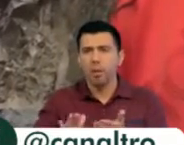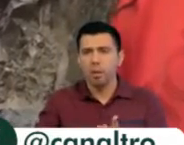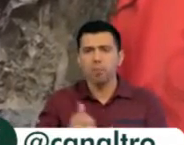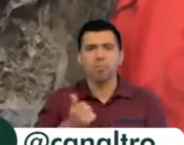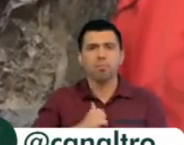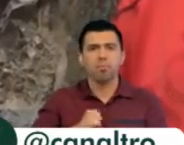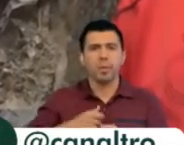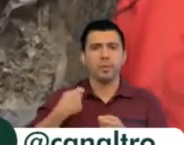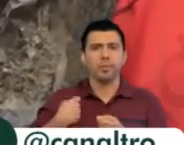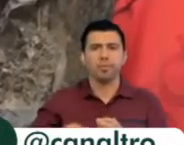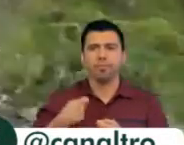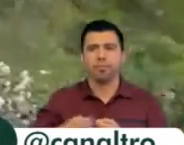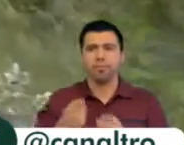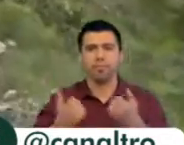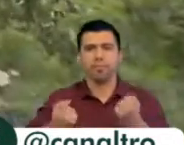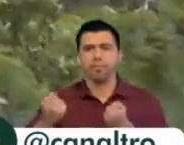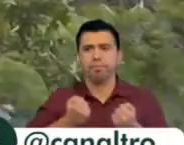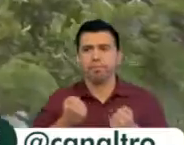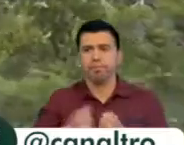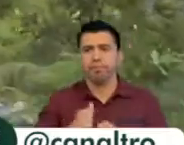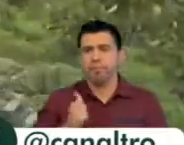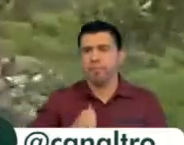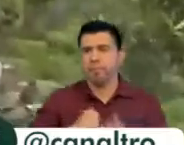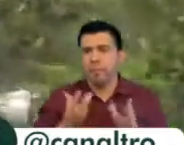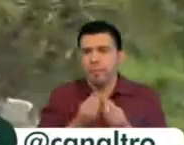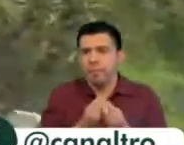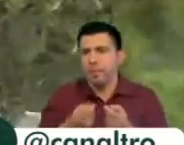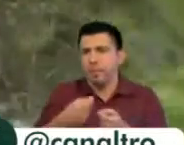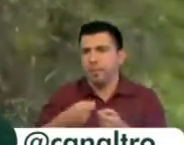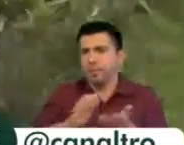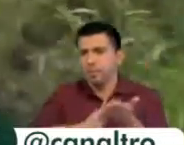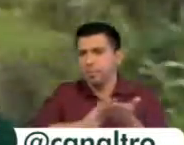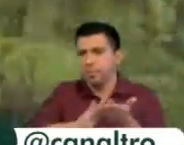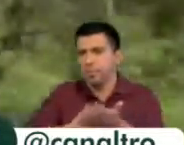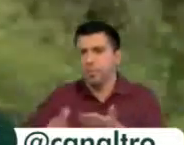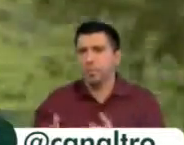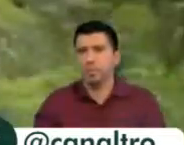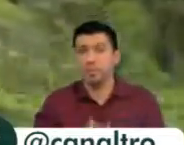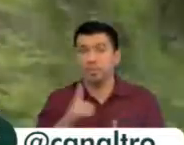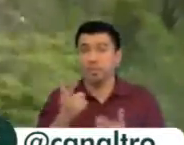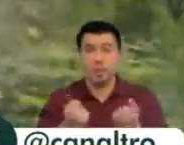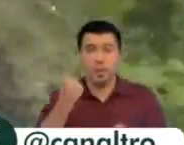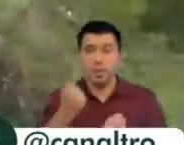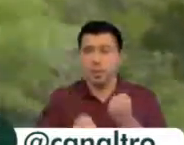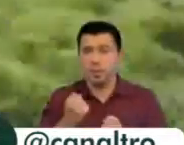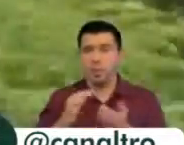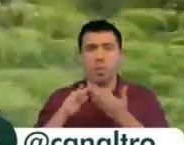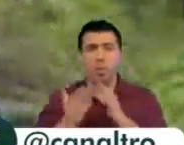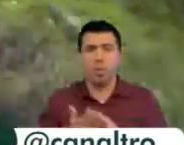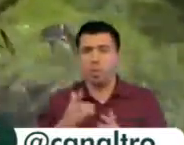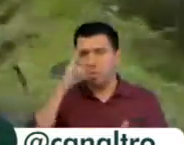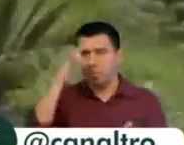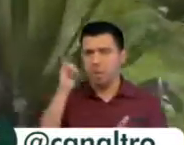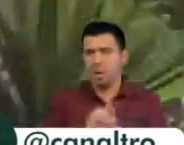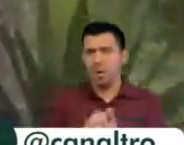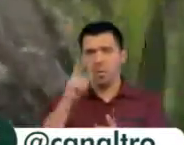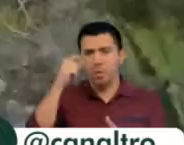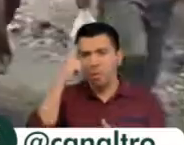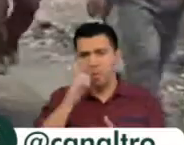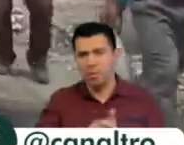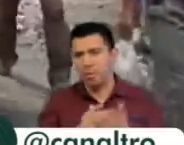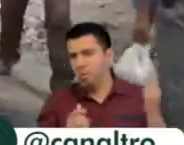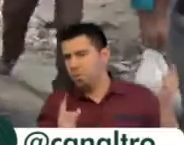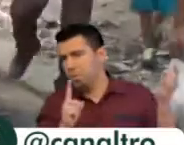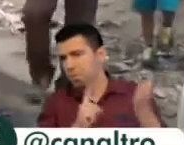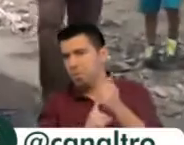cuenta de nosotros, los transportadores. Por el abandono en que se encuentra esta vía, los transportadores y la comunidad no creen en el pronto actuar de las